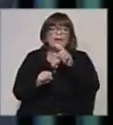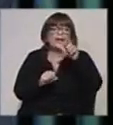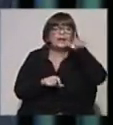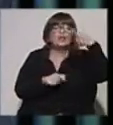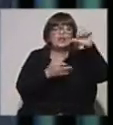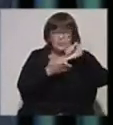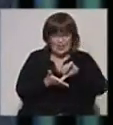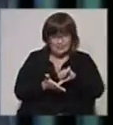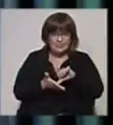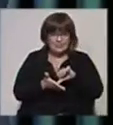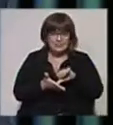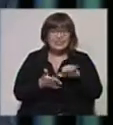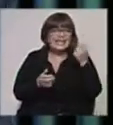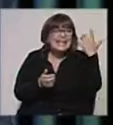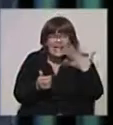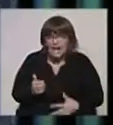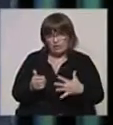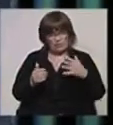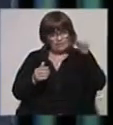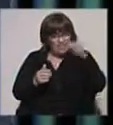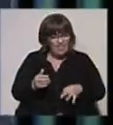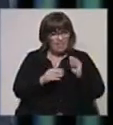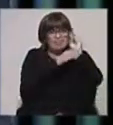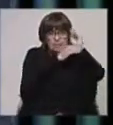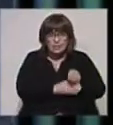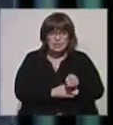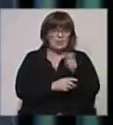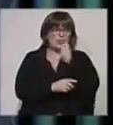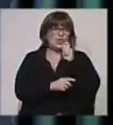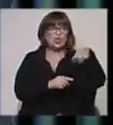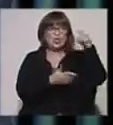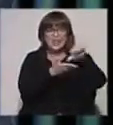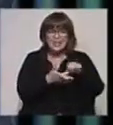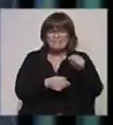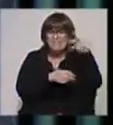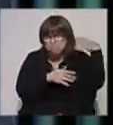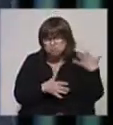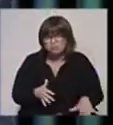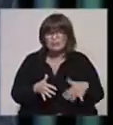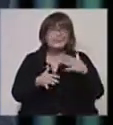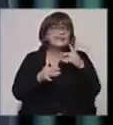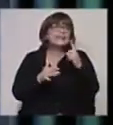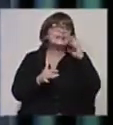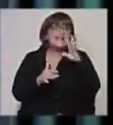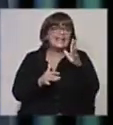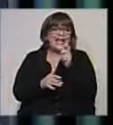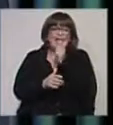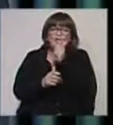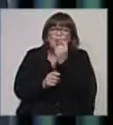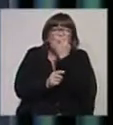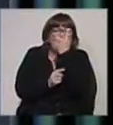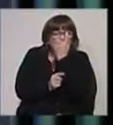es carísimo. O sea, el dinero que se gasta por hacer una nota